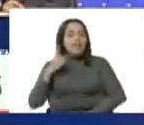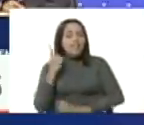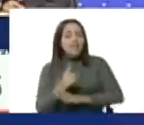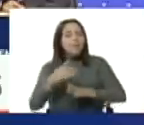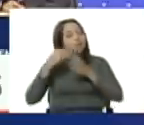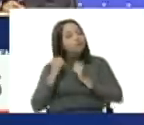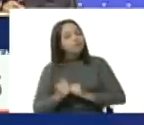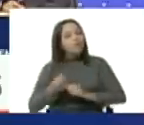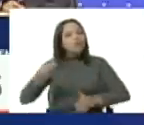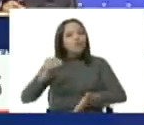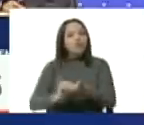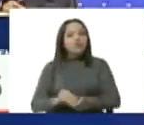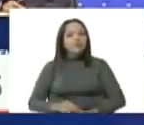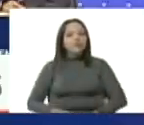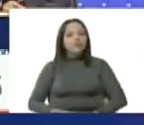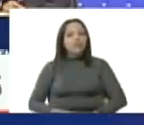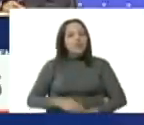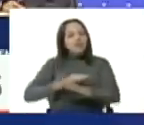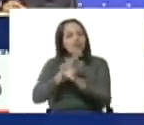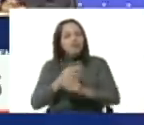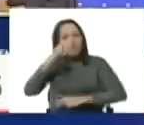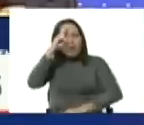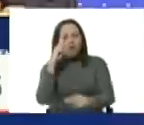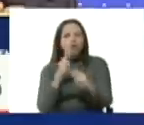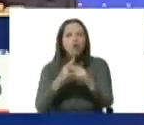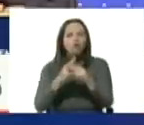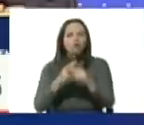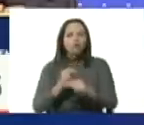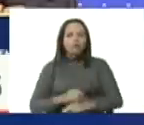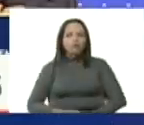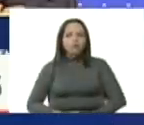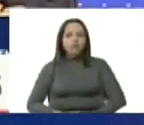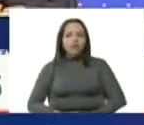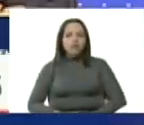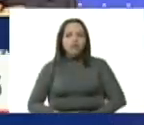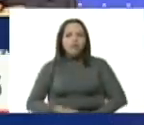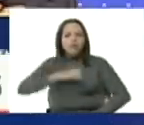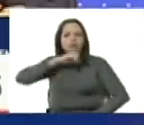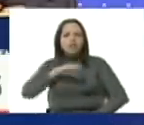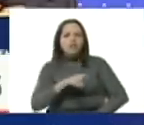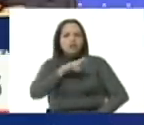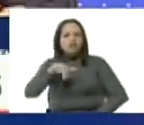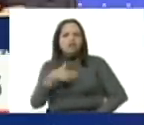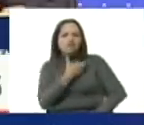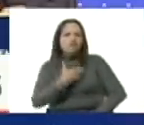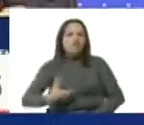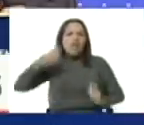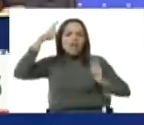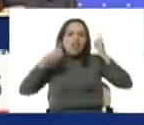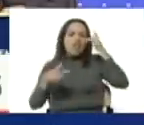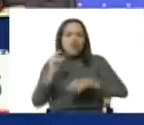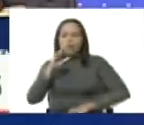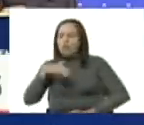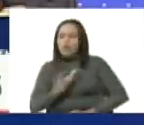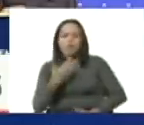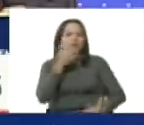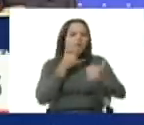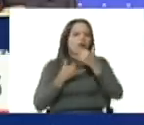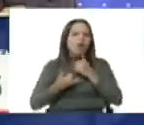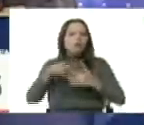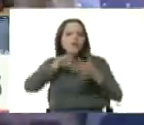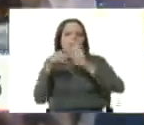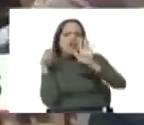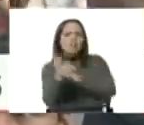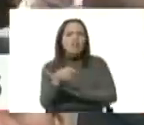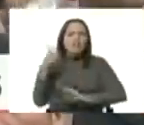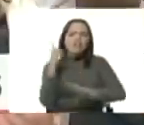garantizarlo. Es una cuestión de honor. Por el legado del comandante Chávez. No podemos fallar en barrio adentro. Tenemos